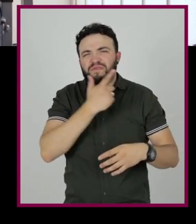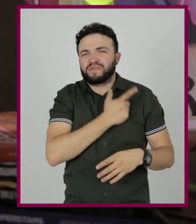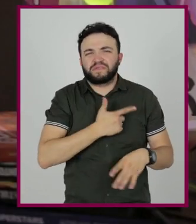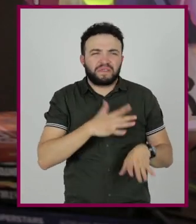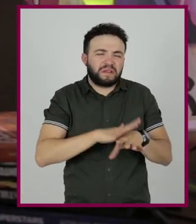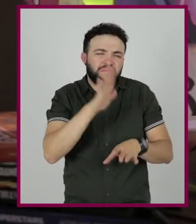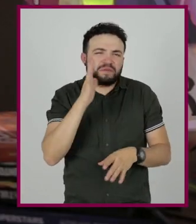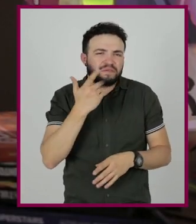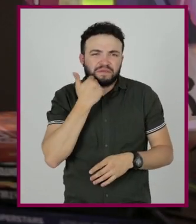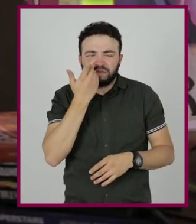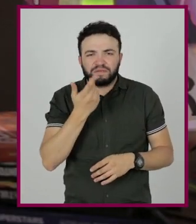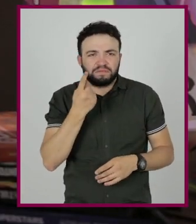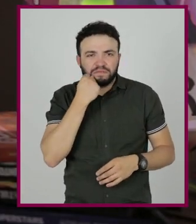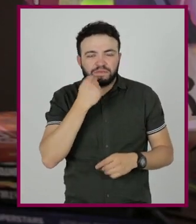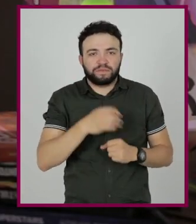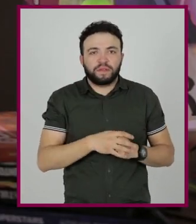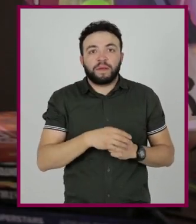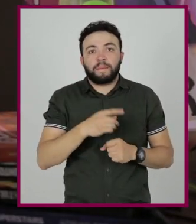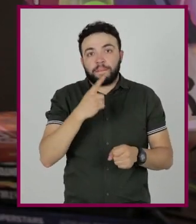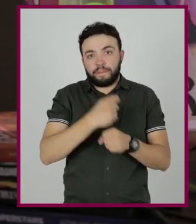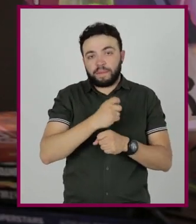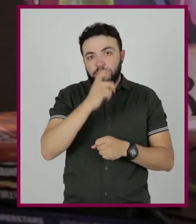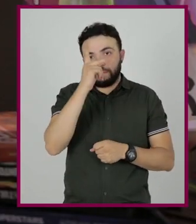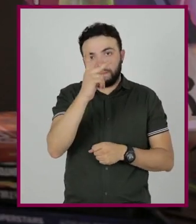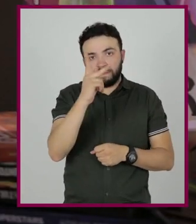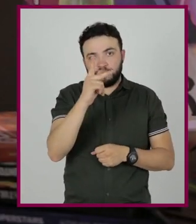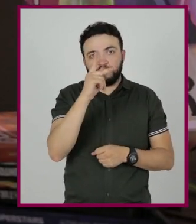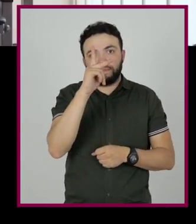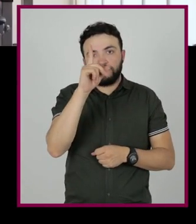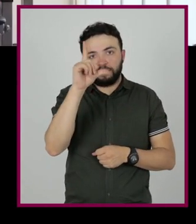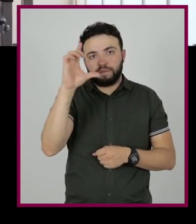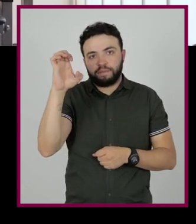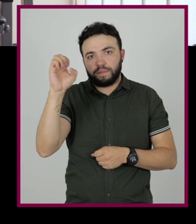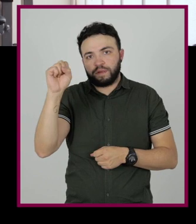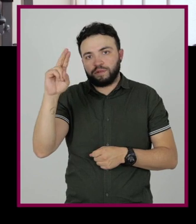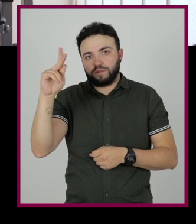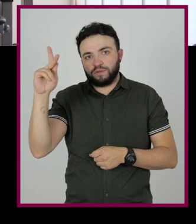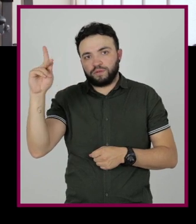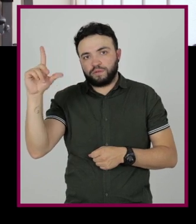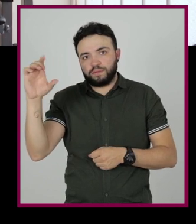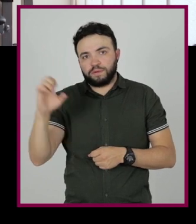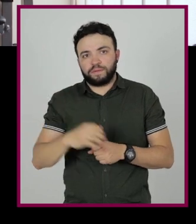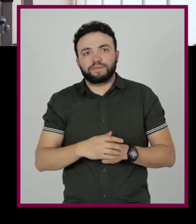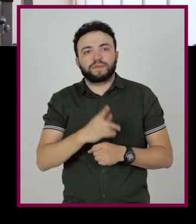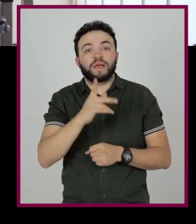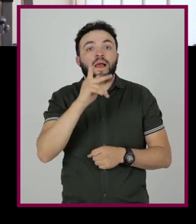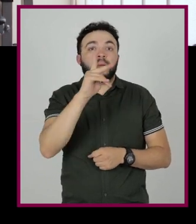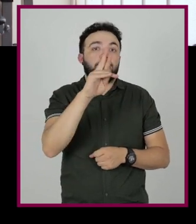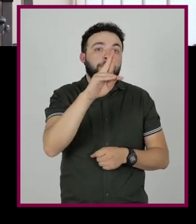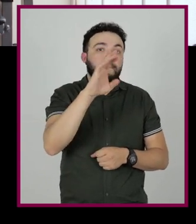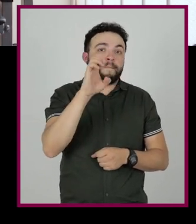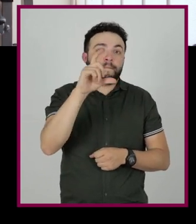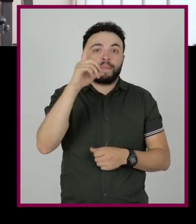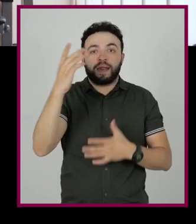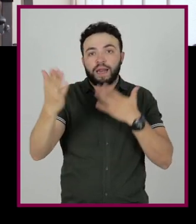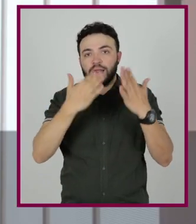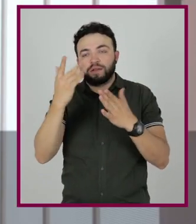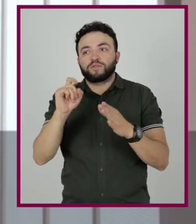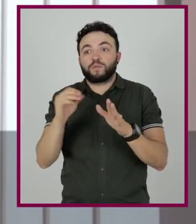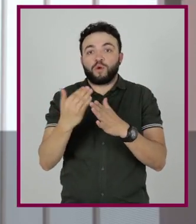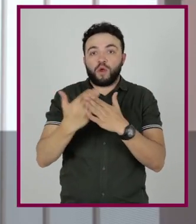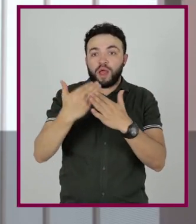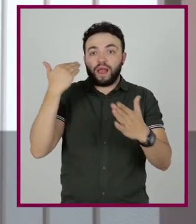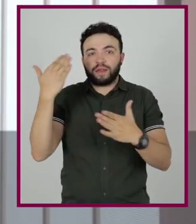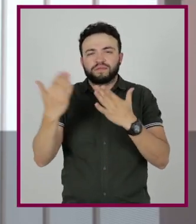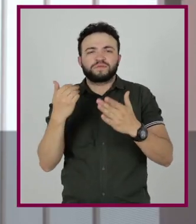Pues empecemos por el principio, la P en plesupe. Así es. Esta significa prelectura. Aquí solo